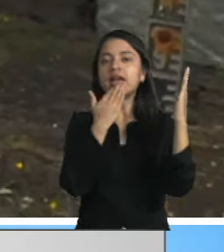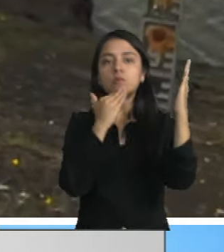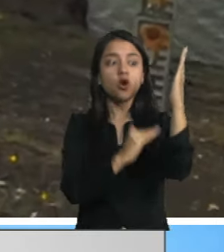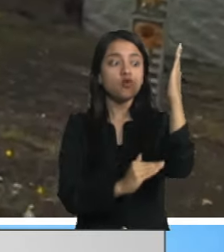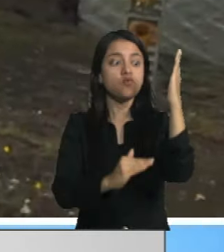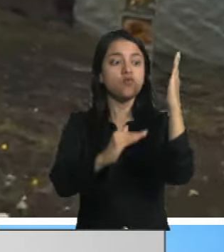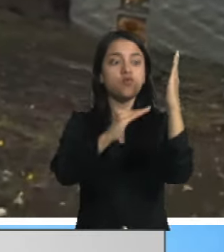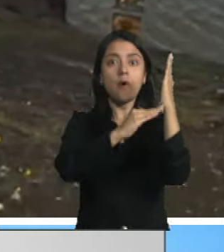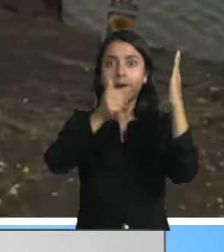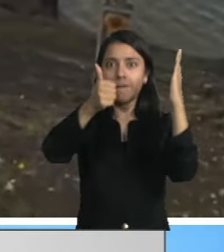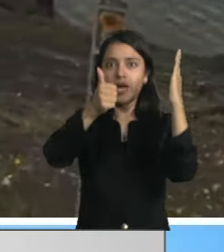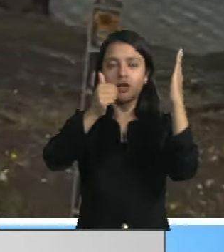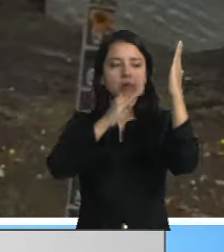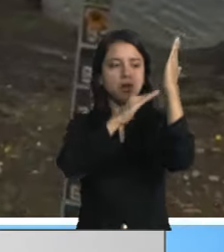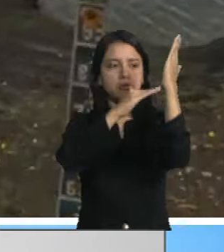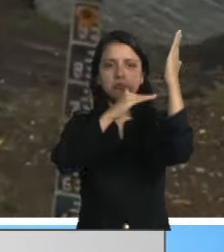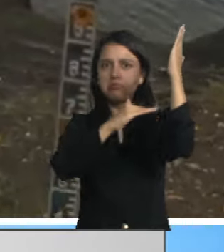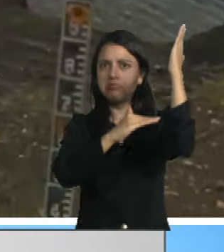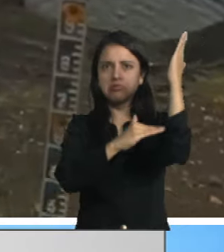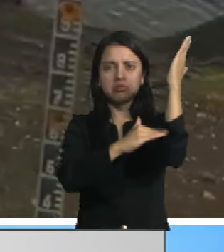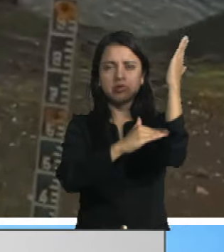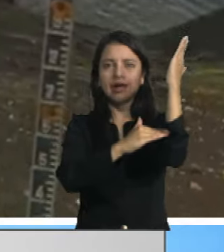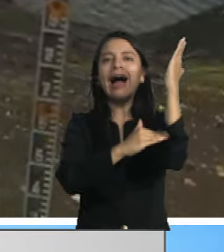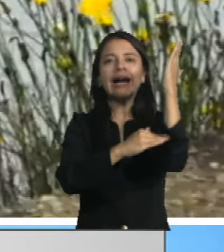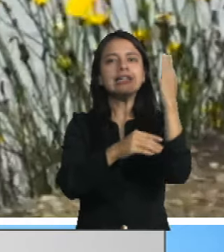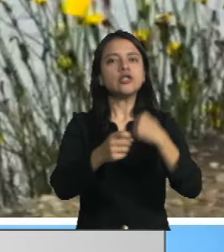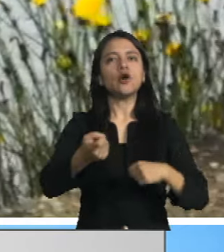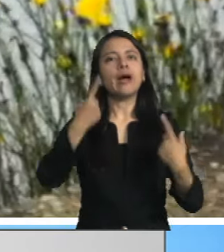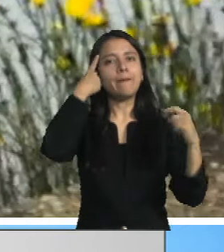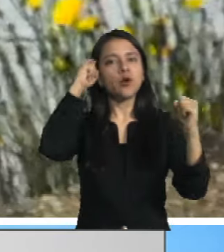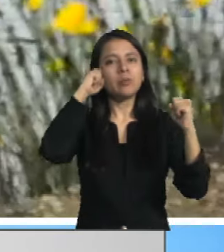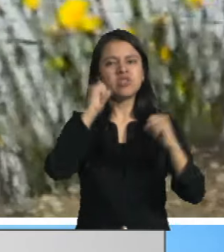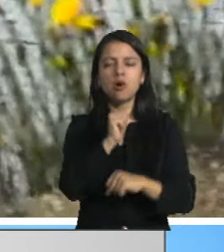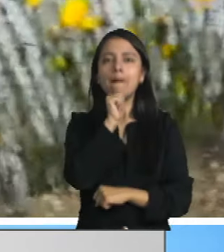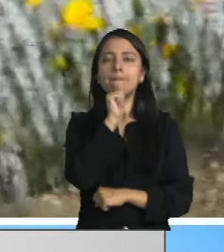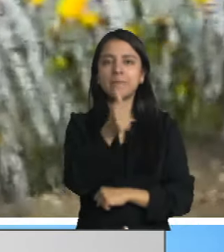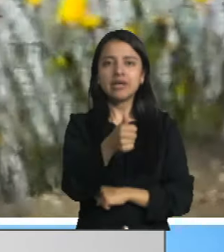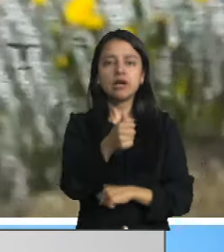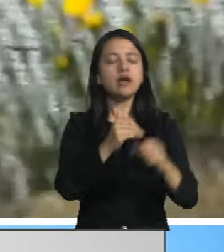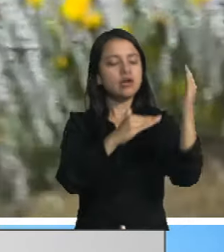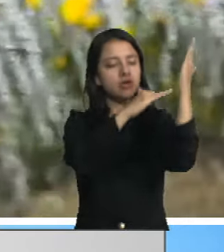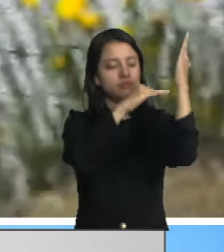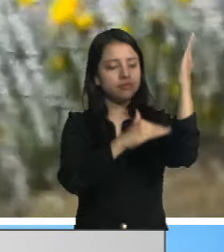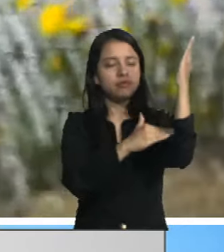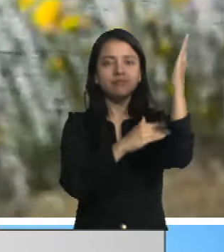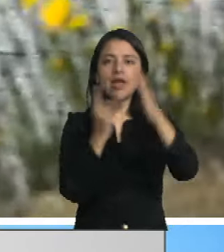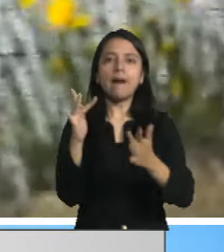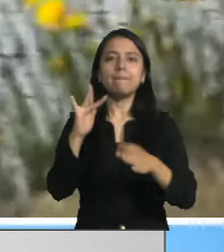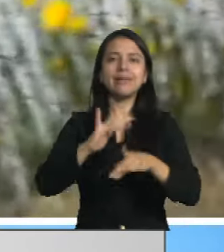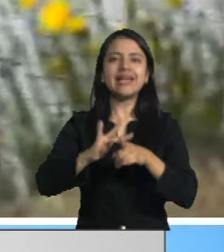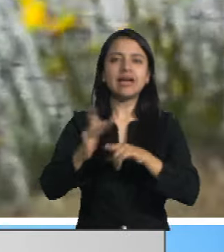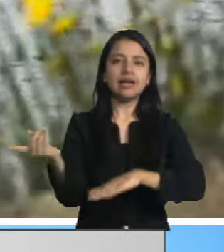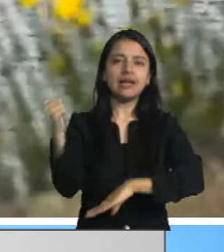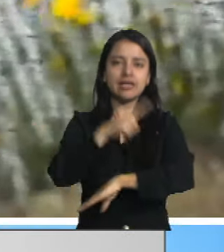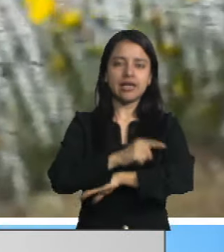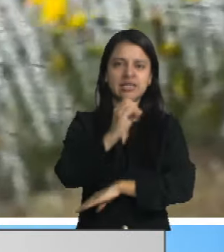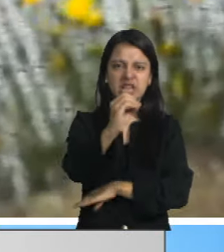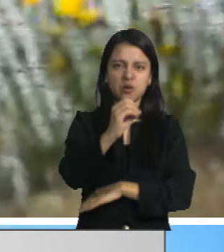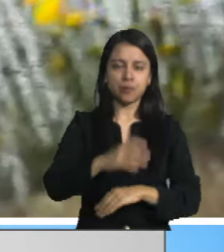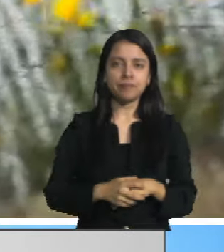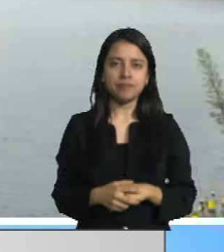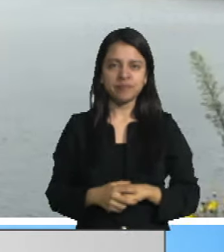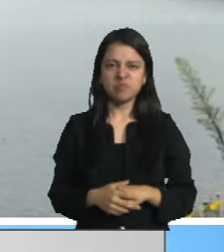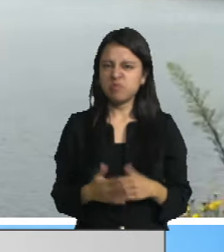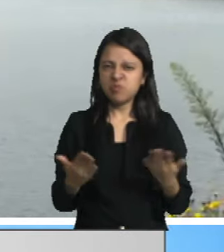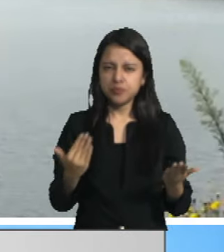estamos tomando hoy. Entonces hay que prepararnos para eso. El día cero se va a alcanzar cuando el